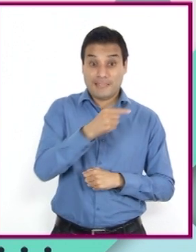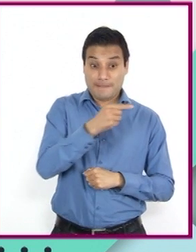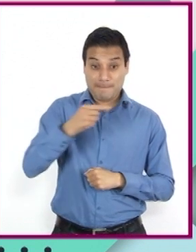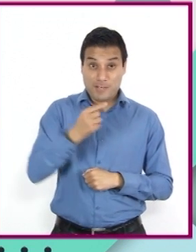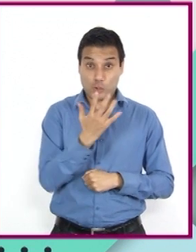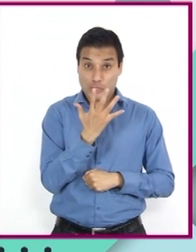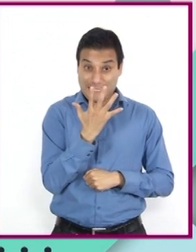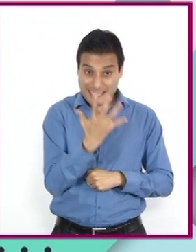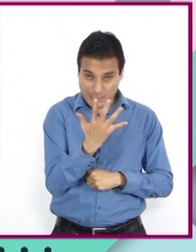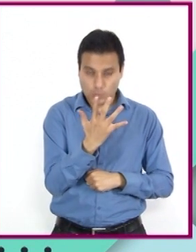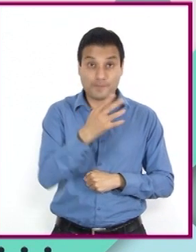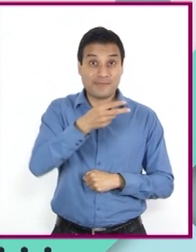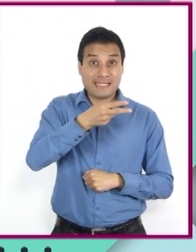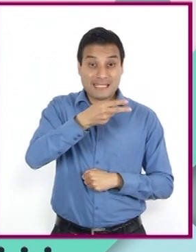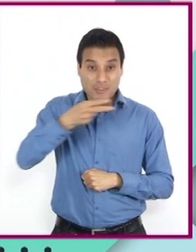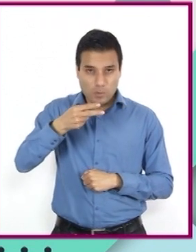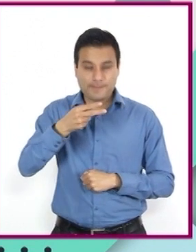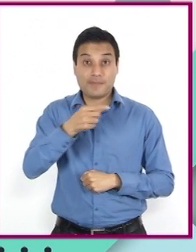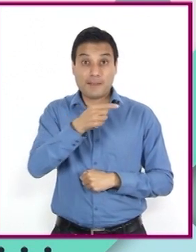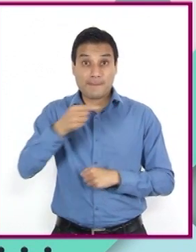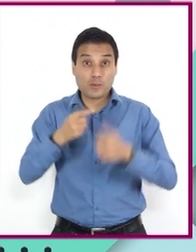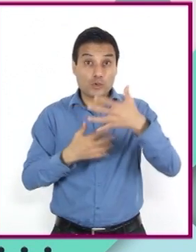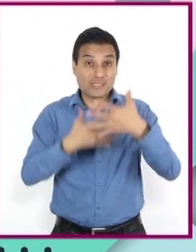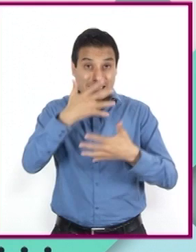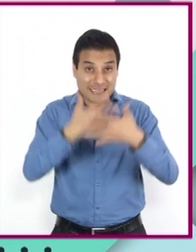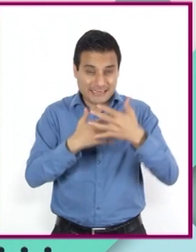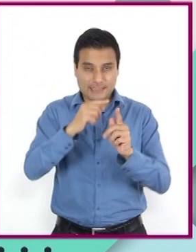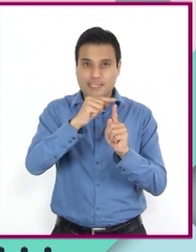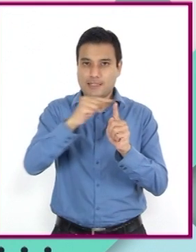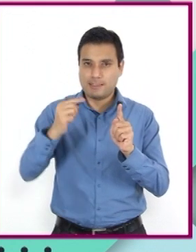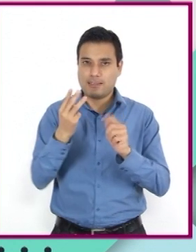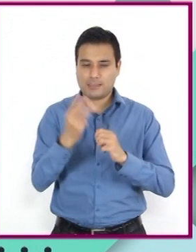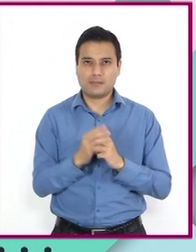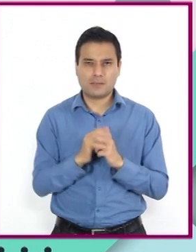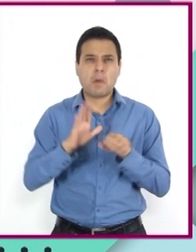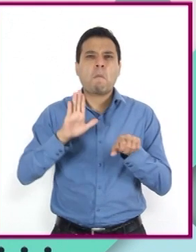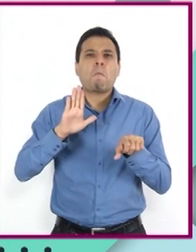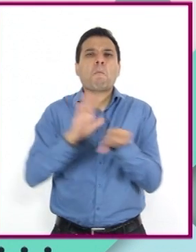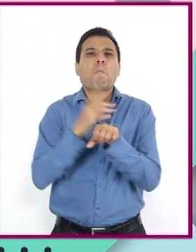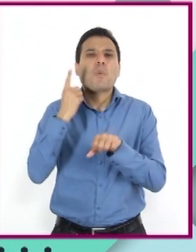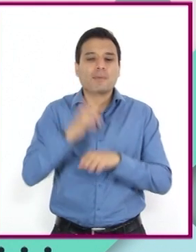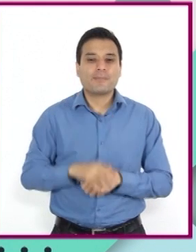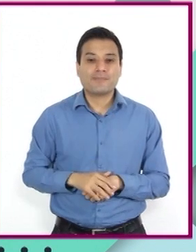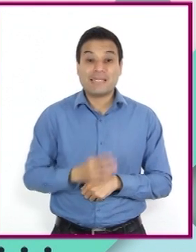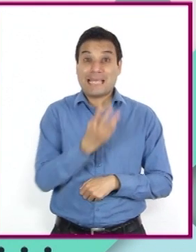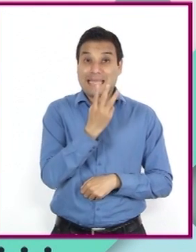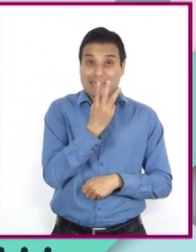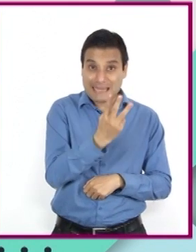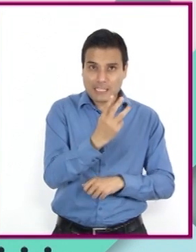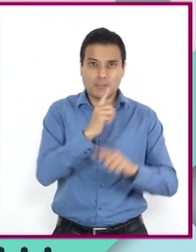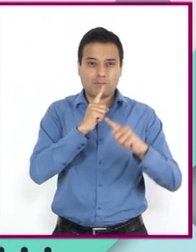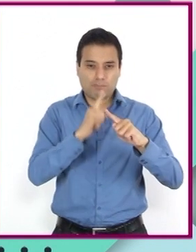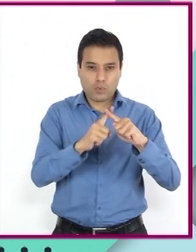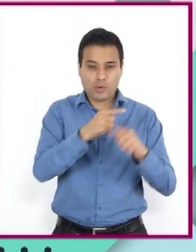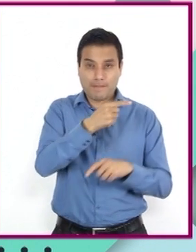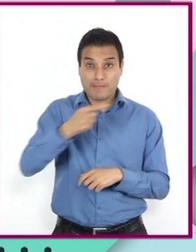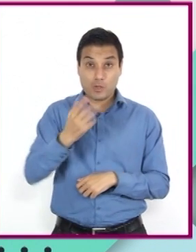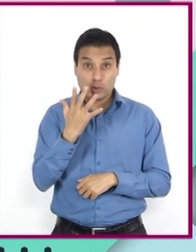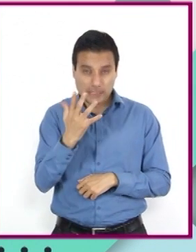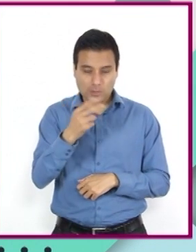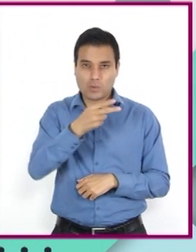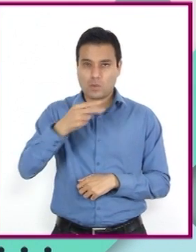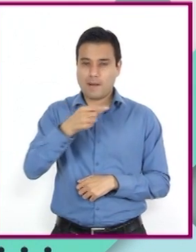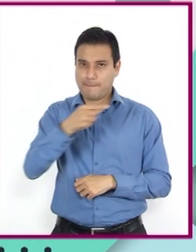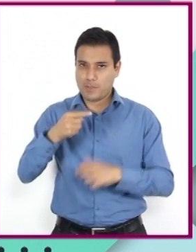negativo es igual a 15 negativo entre 3, porque 3 por 5 negativo es igual a 15